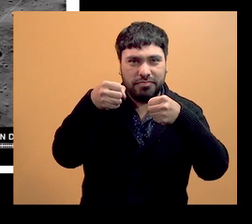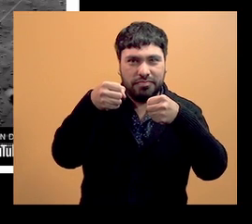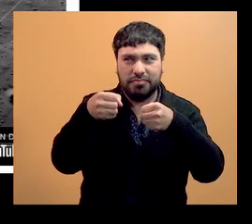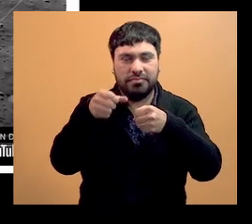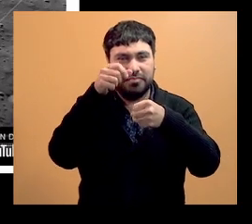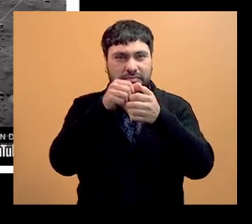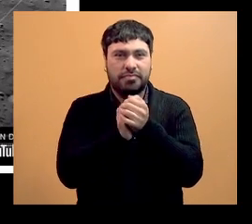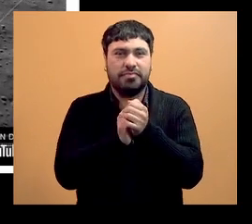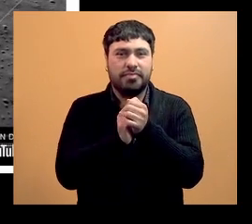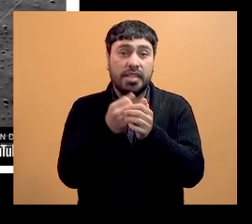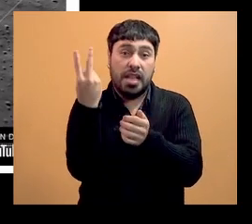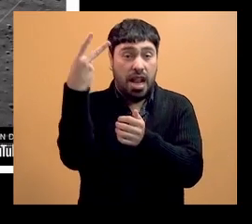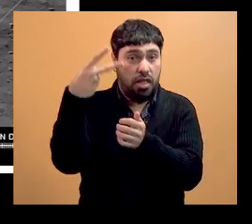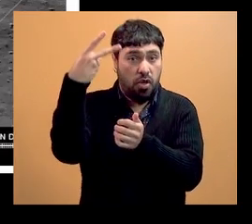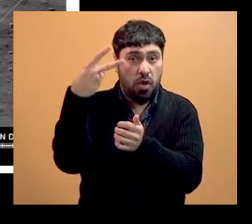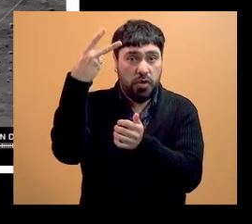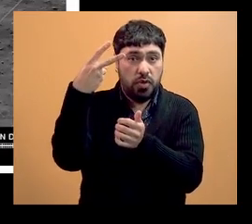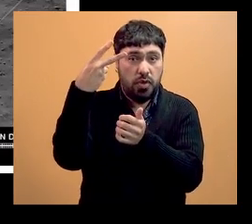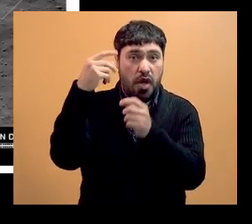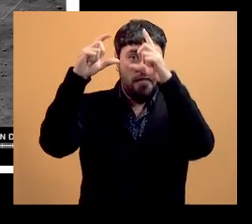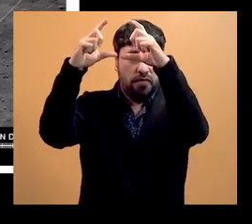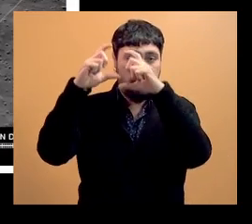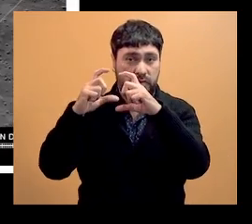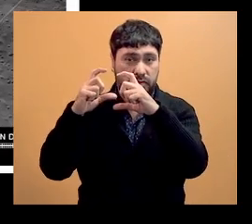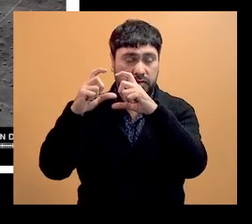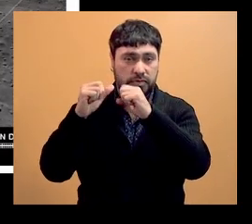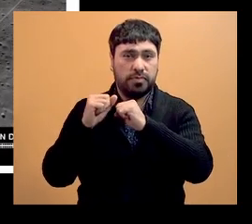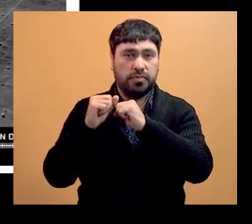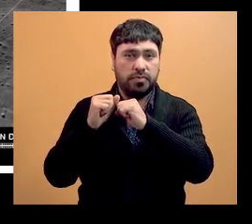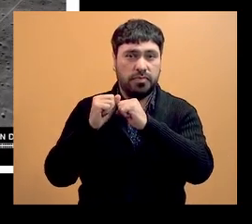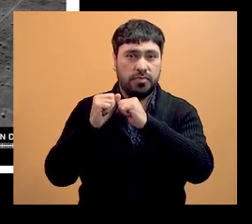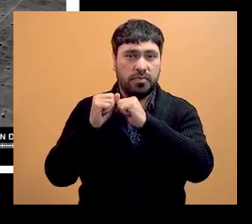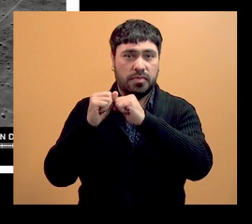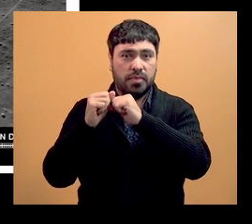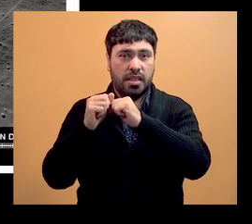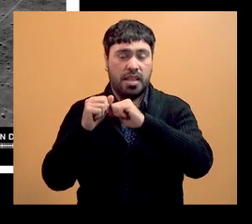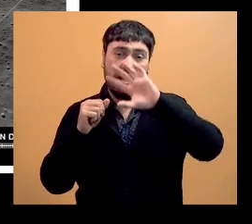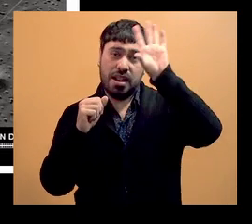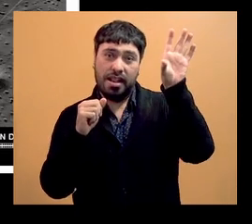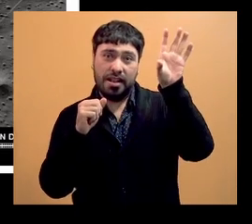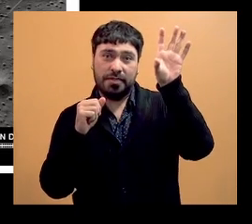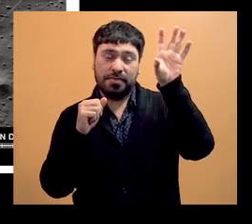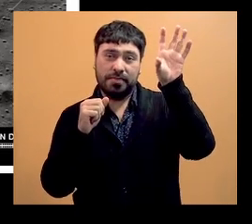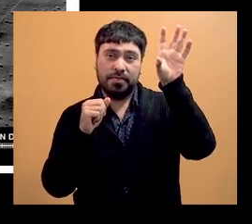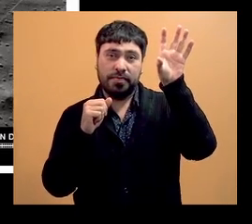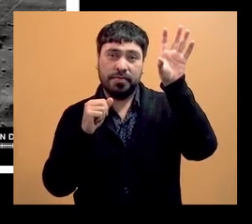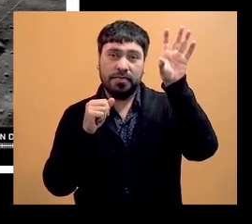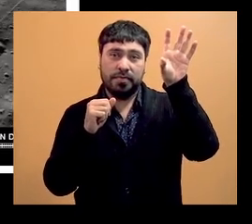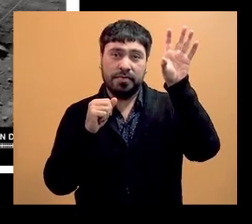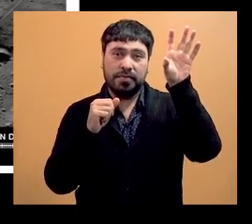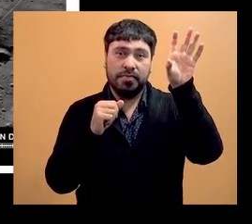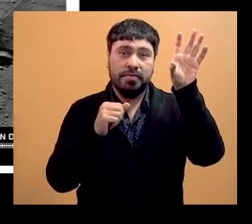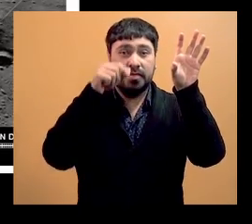inferior. Las dos imágenes que se ven ahí, la parte en el video, la parte de la izquierda corresponde a lo que estaba, a lo que podía ver Buzz Aldrin